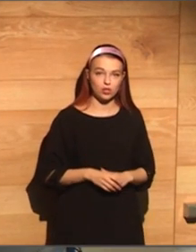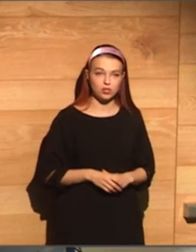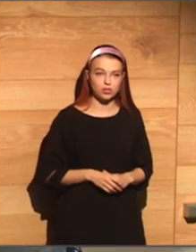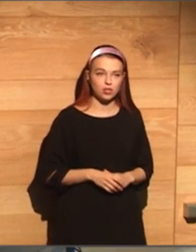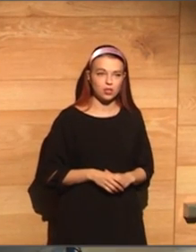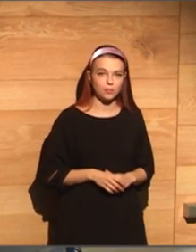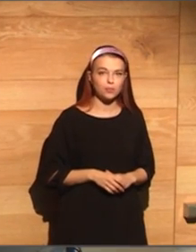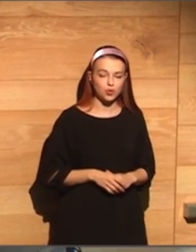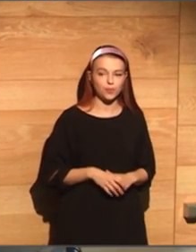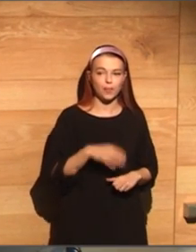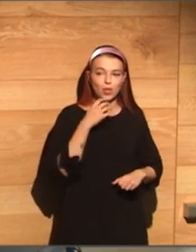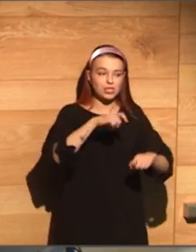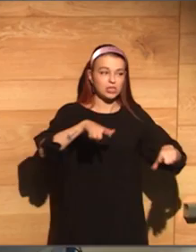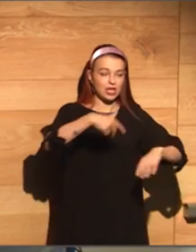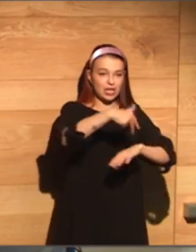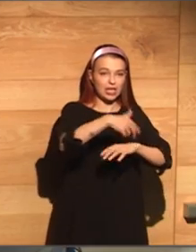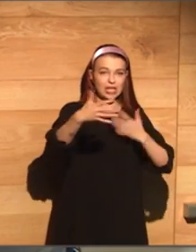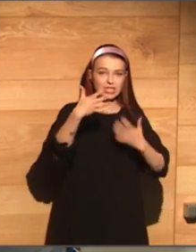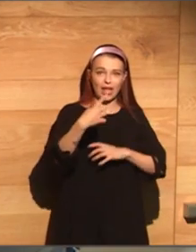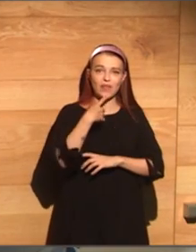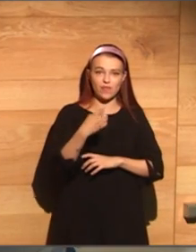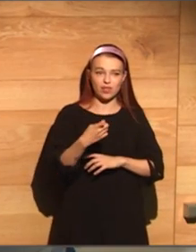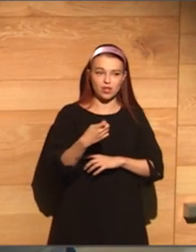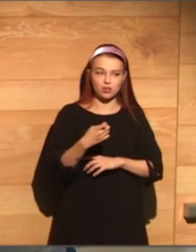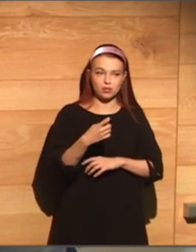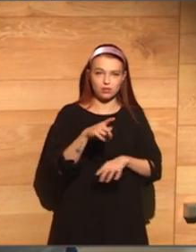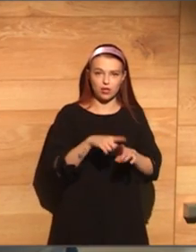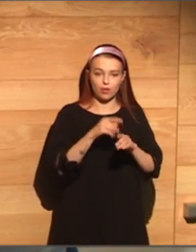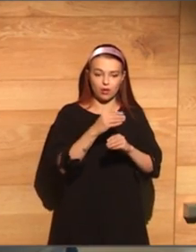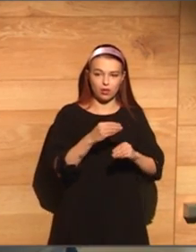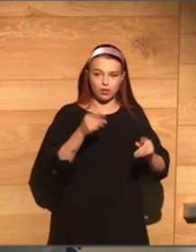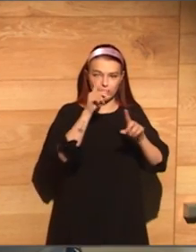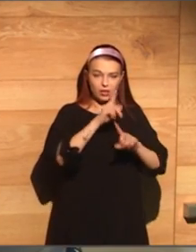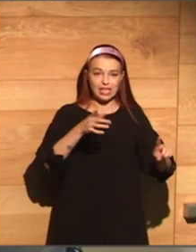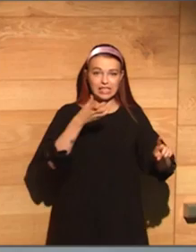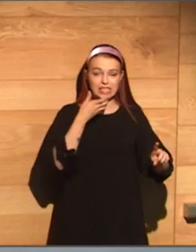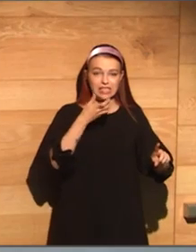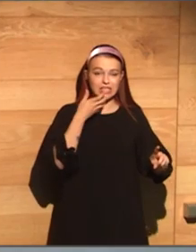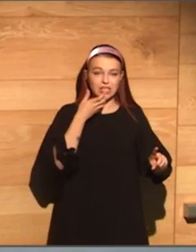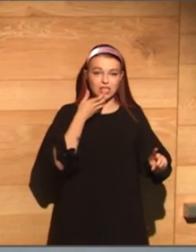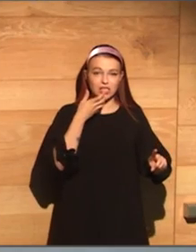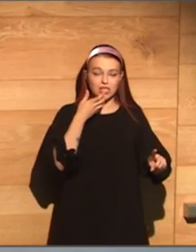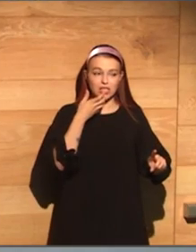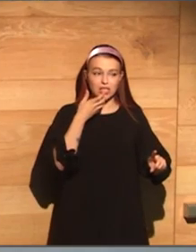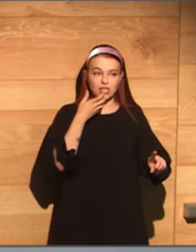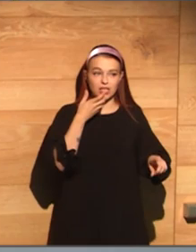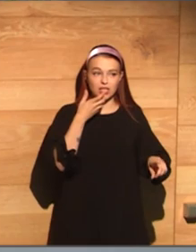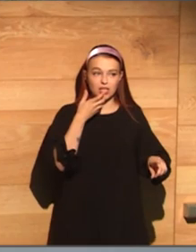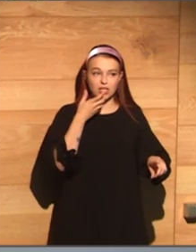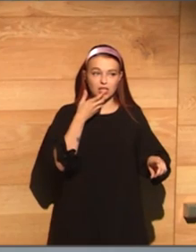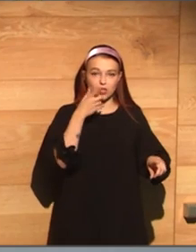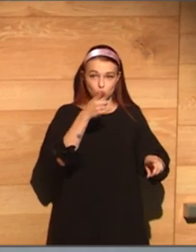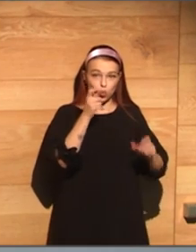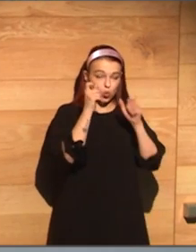tan compleja que pasa desapercibida. Mm-hmm. Si no haces la actitud asertiva de darte cuenta, es difícil, no lo ves. O sea, por ves... eso